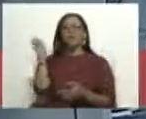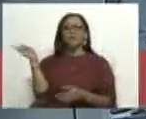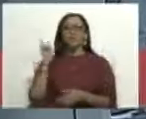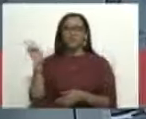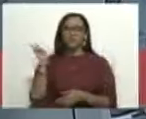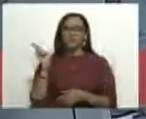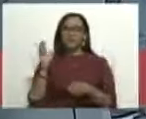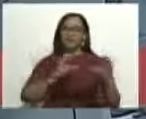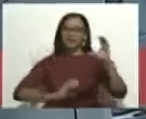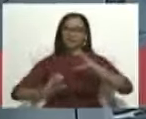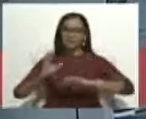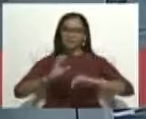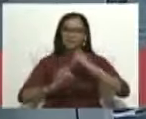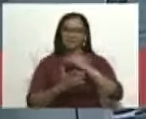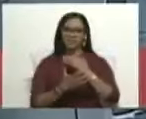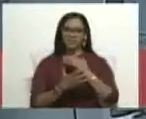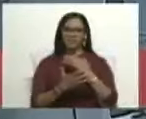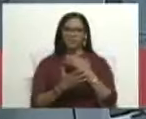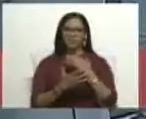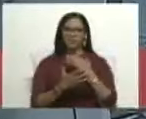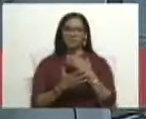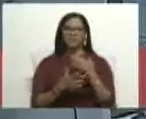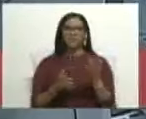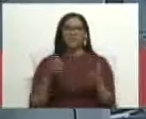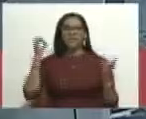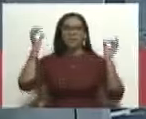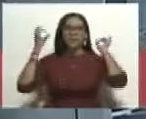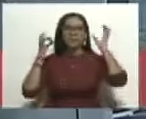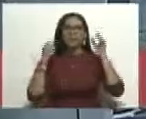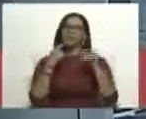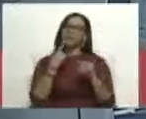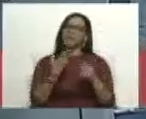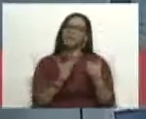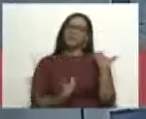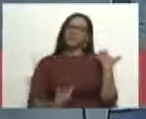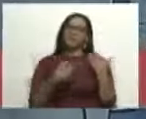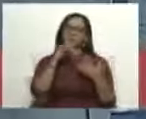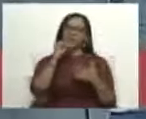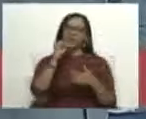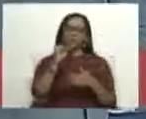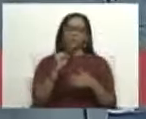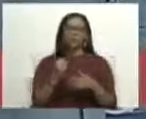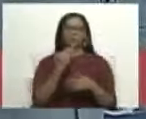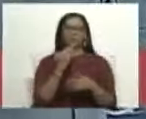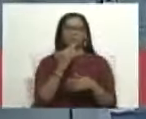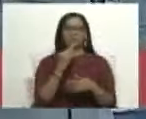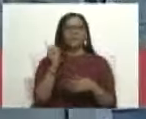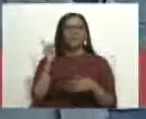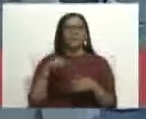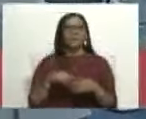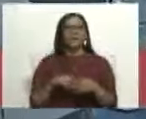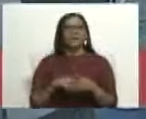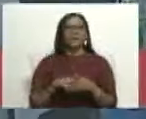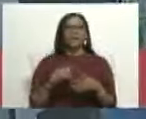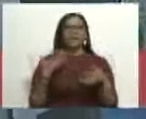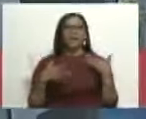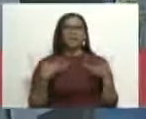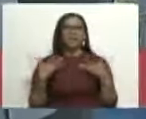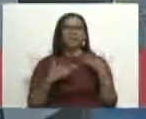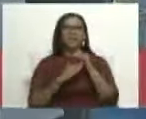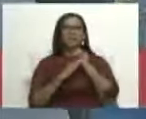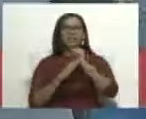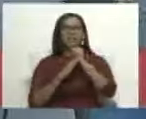en la ciencia, en la tecnología y en la inventiva, lo decía el presidente Nicolás Maduro Moros recientemente también, en una actividad